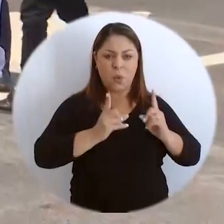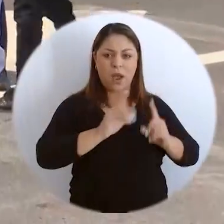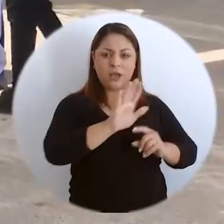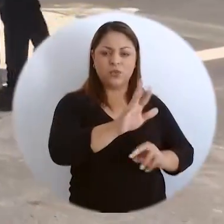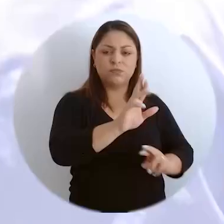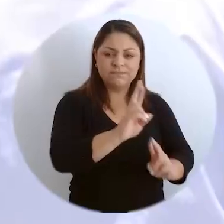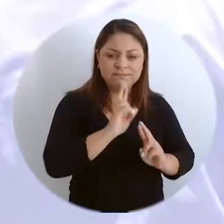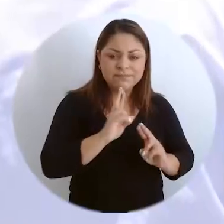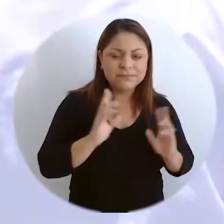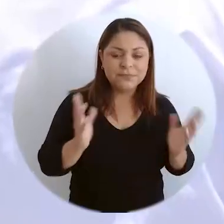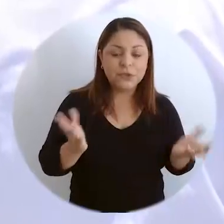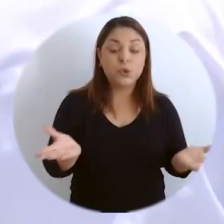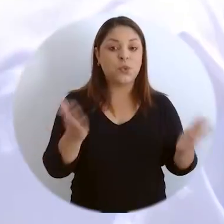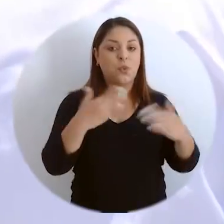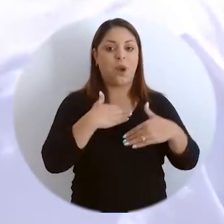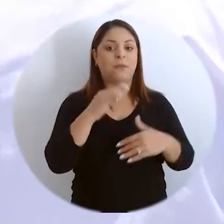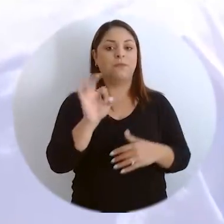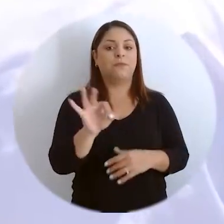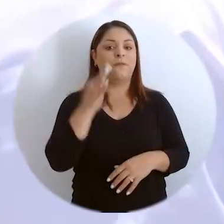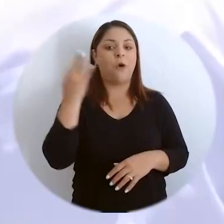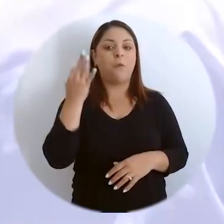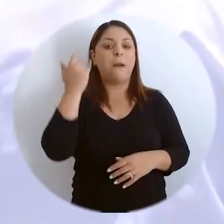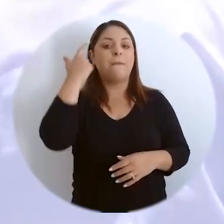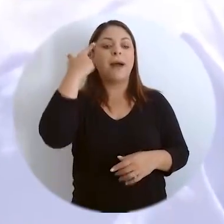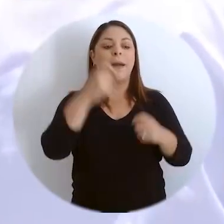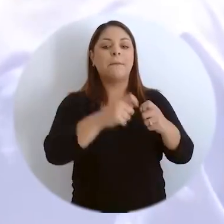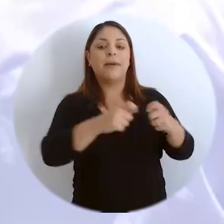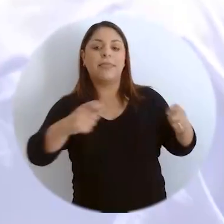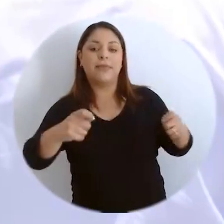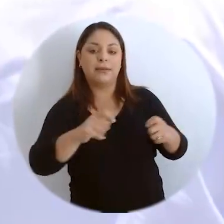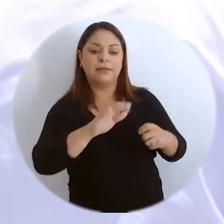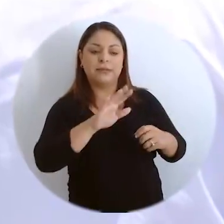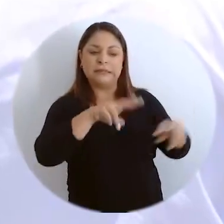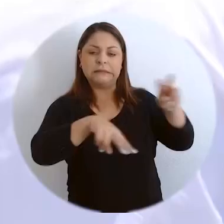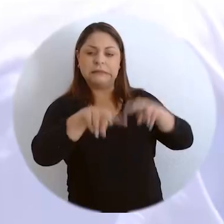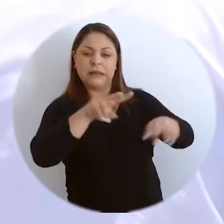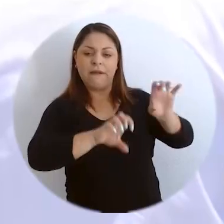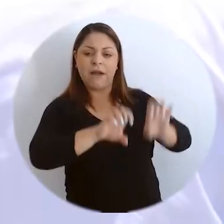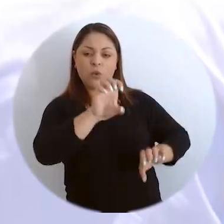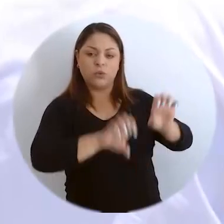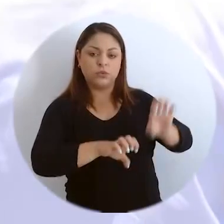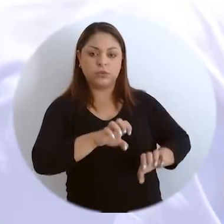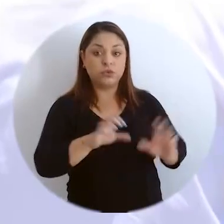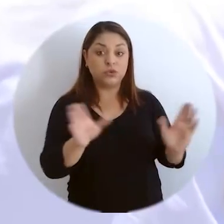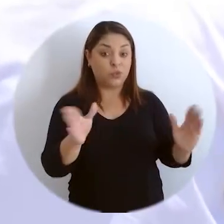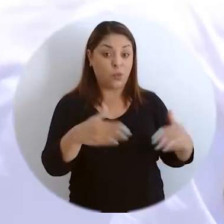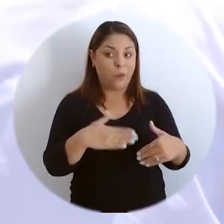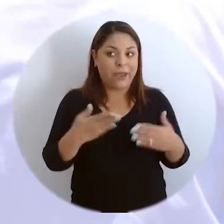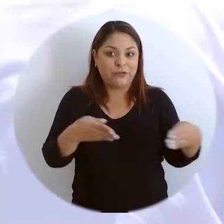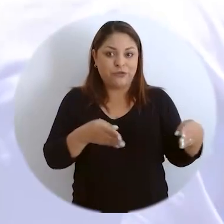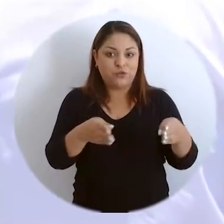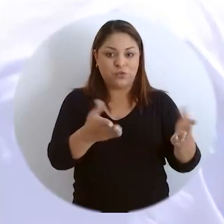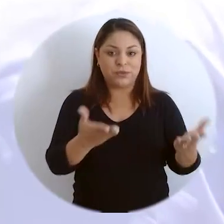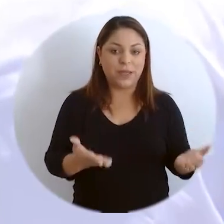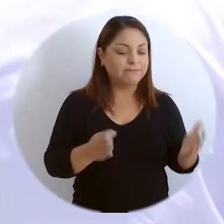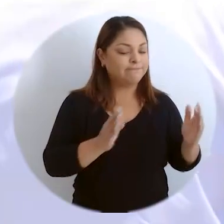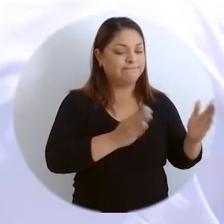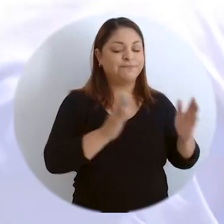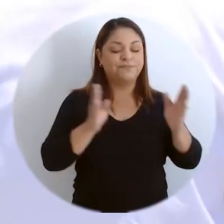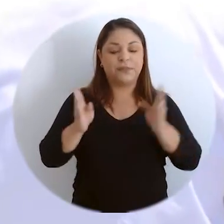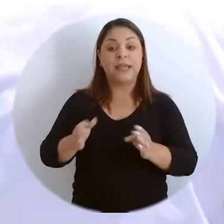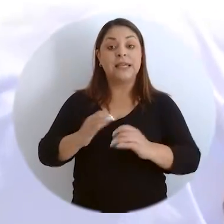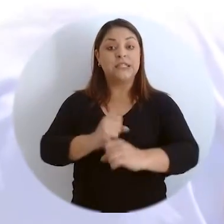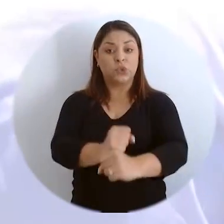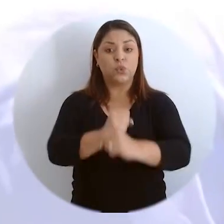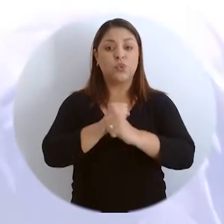una forma de hacer una medición y pareciera que no hay una ruta para poder hacerlo. En temas de seguridad, un sinnúmero